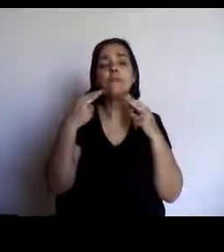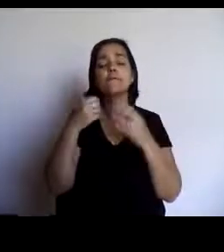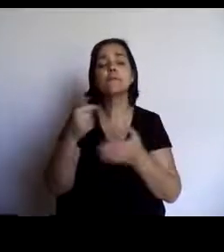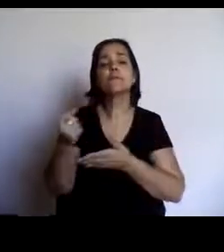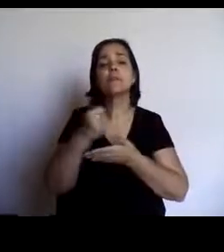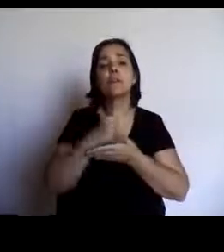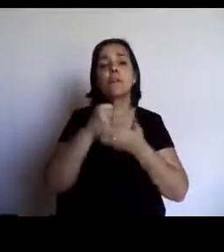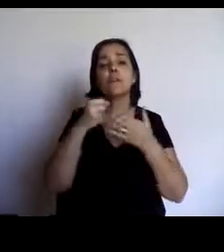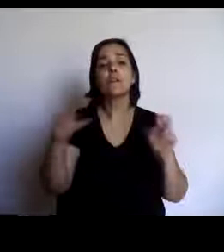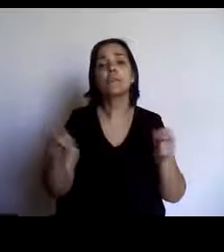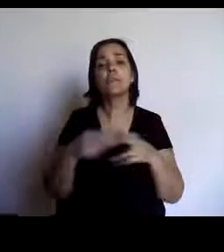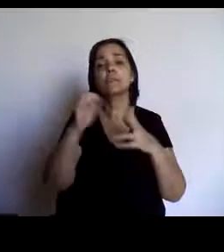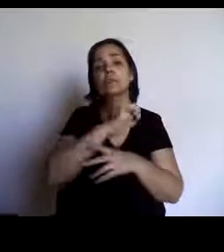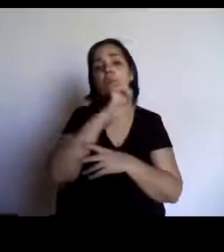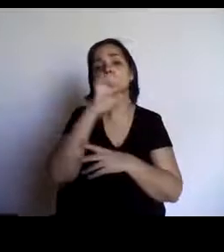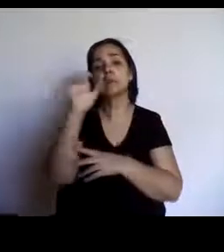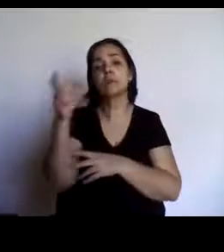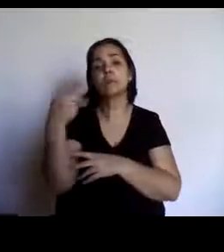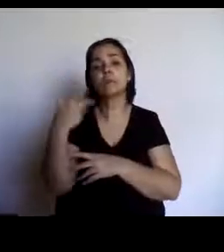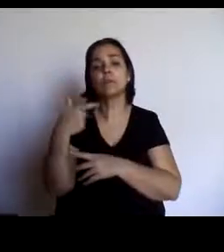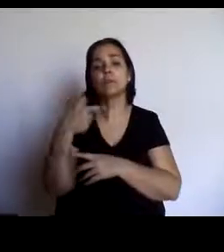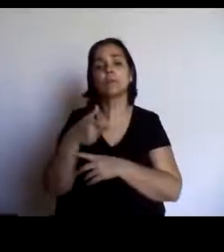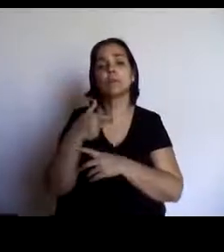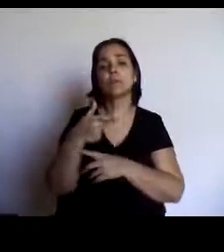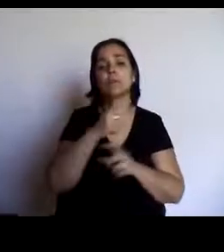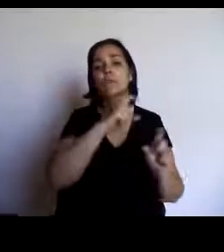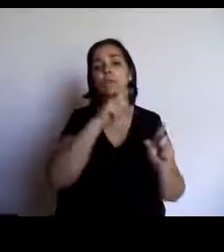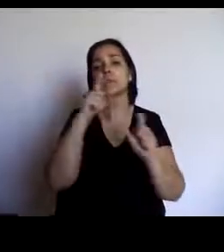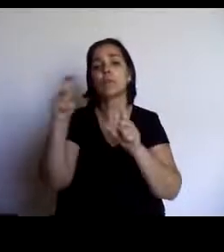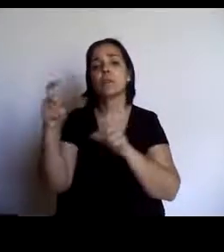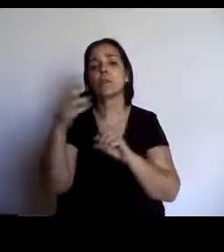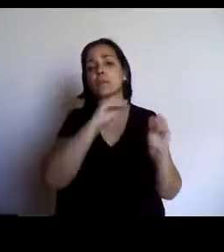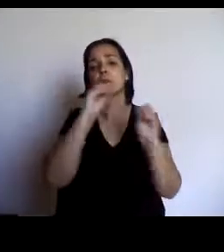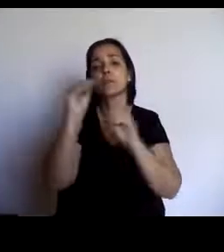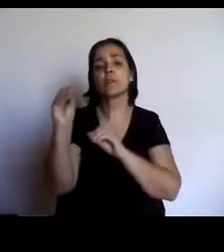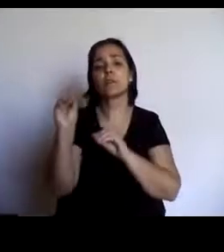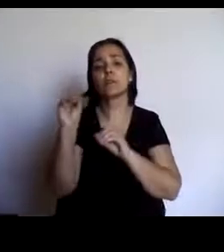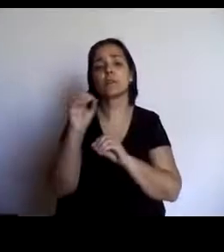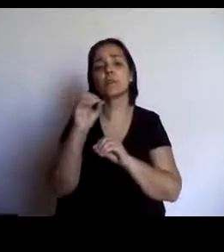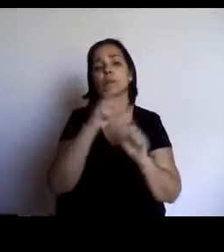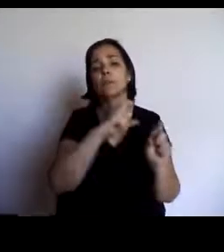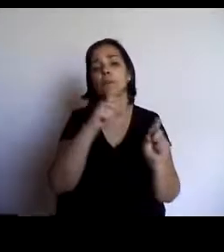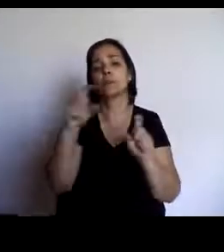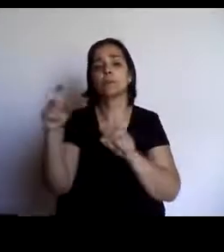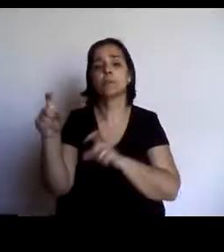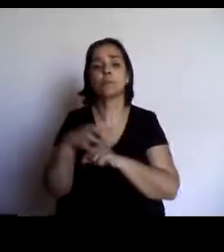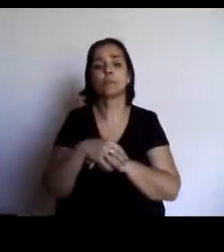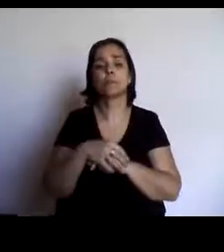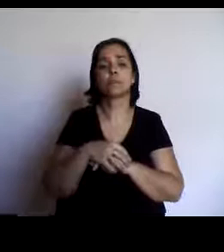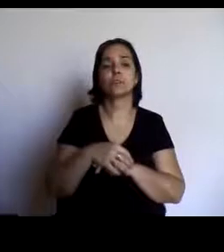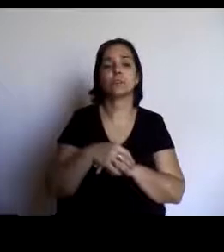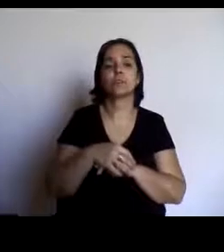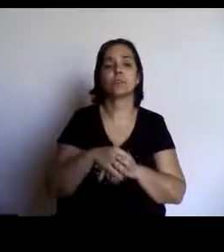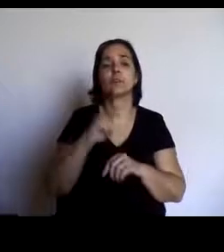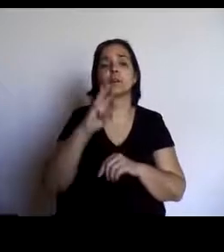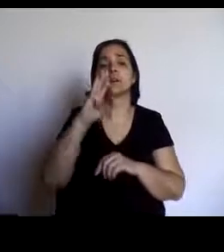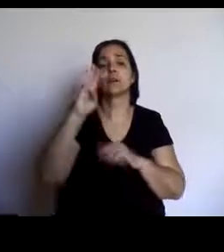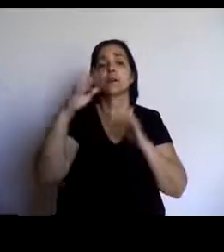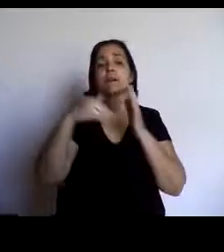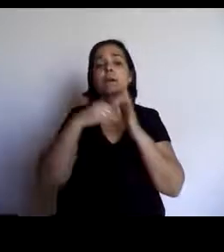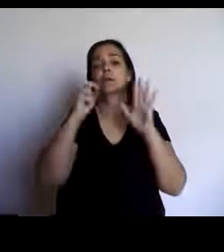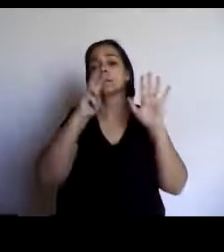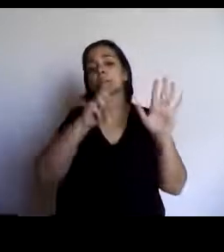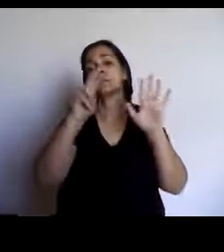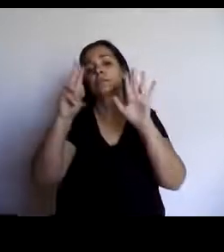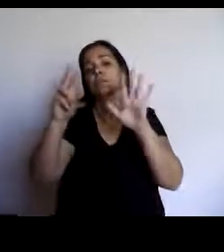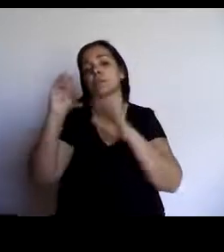cargo al Programa Operativo de Educación, Formación y Empleo, de 3.770.000 euros, a través del cual se ha puesto en marcha